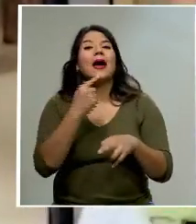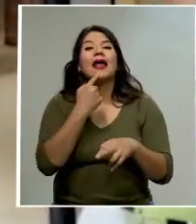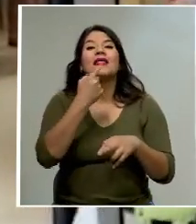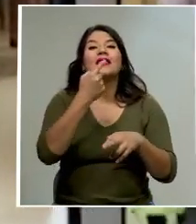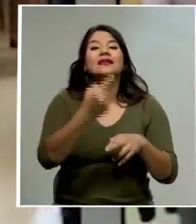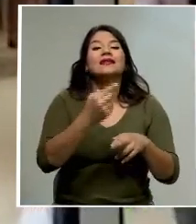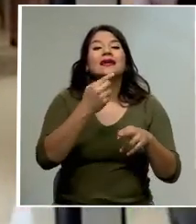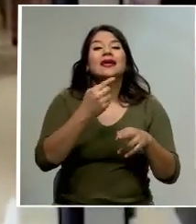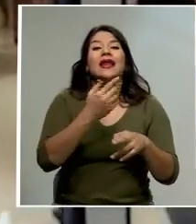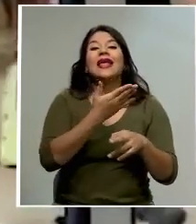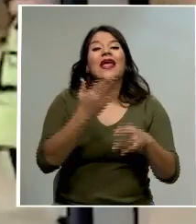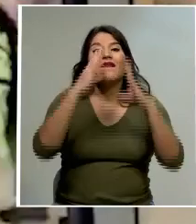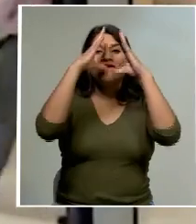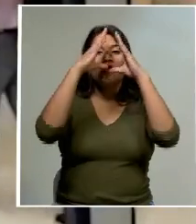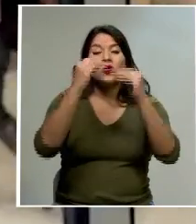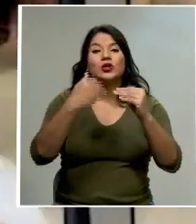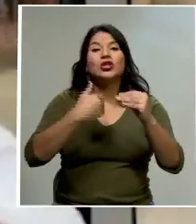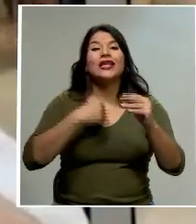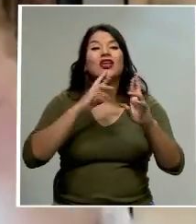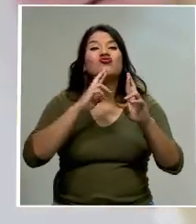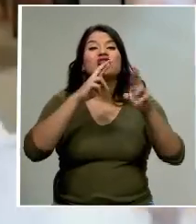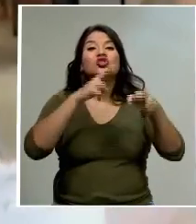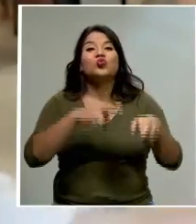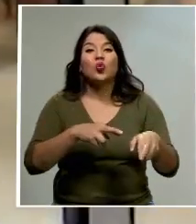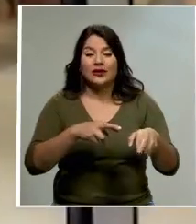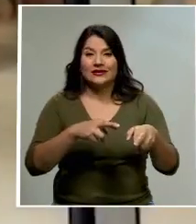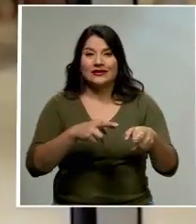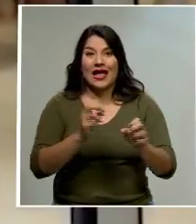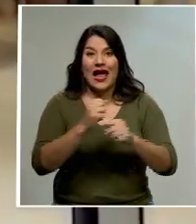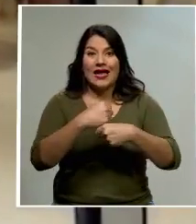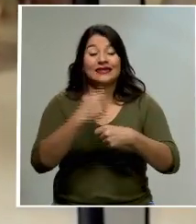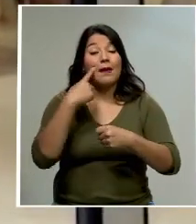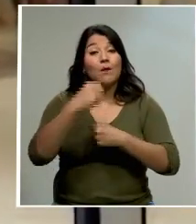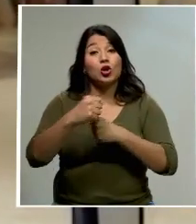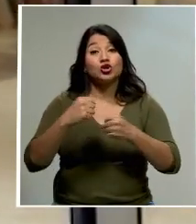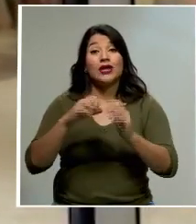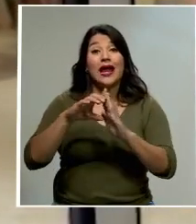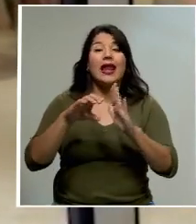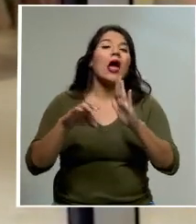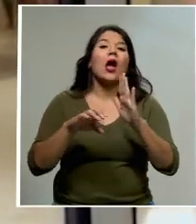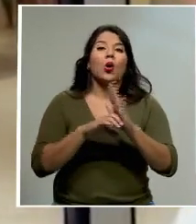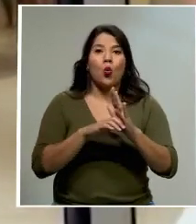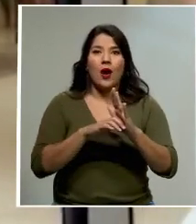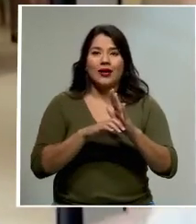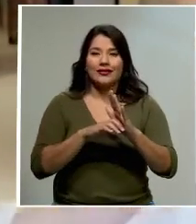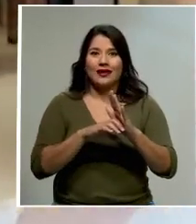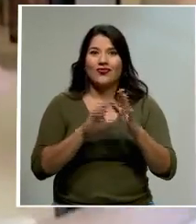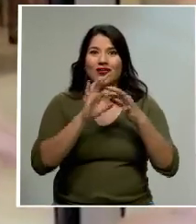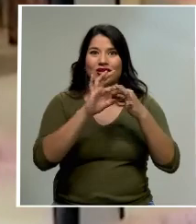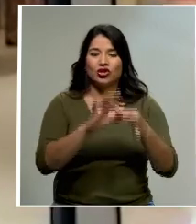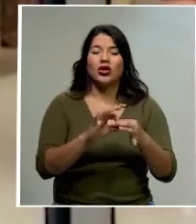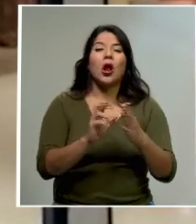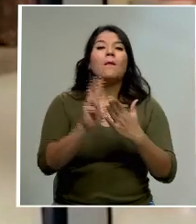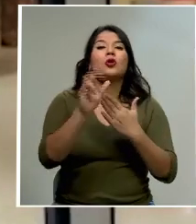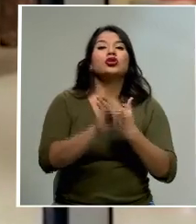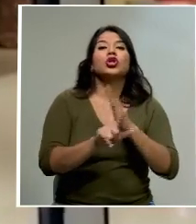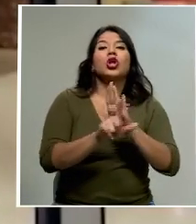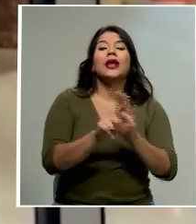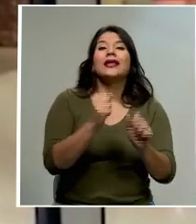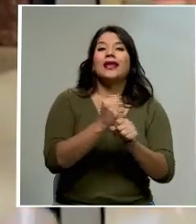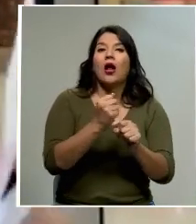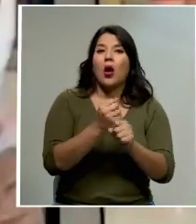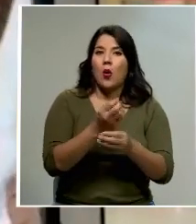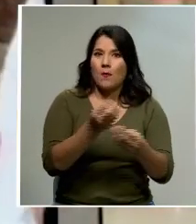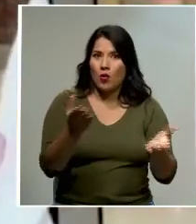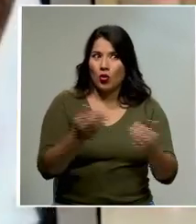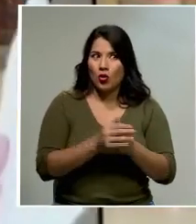fallo de la Sala Cuarta sobre empleo público sin que nadie en este país conociera de previo los contenidos de esa